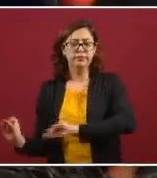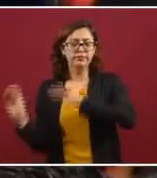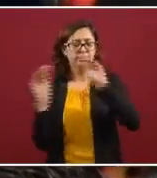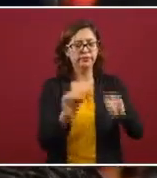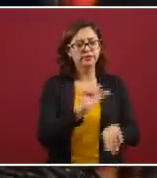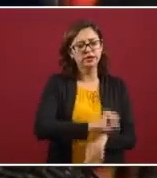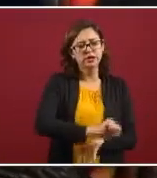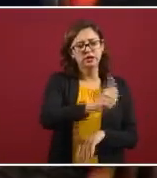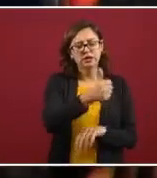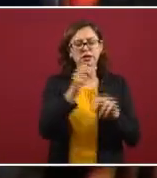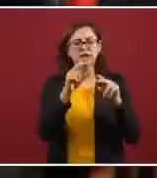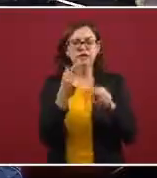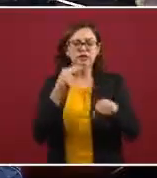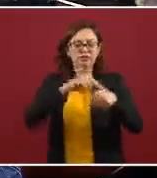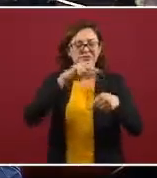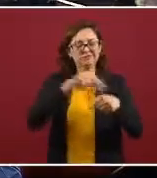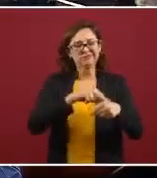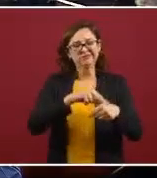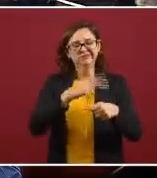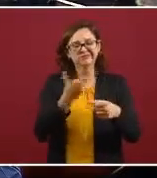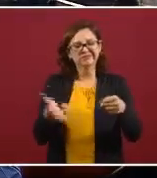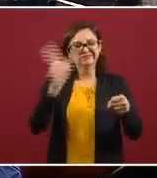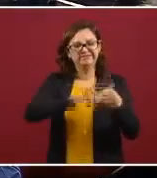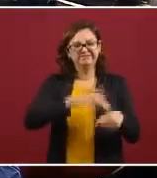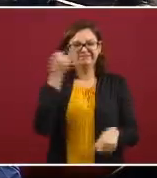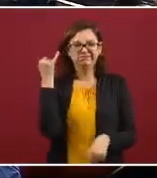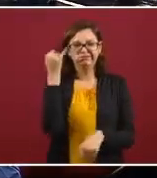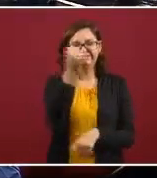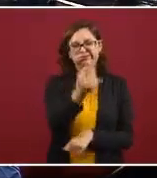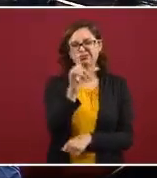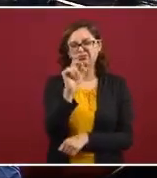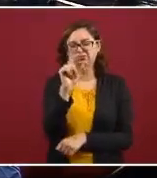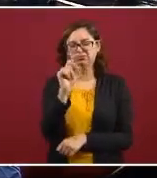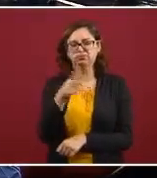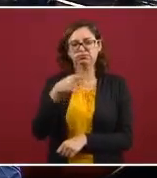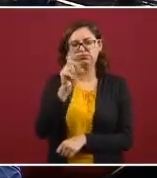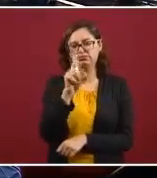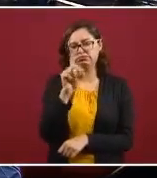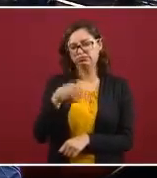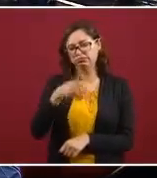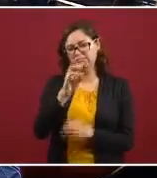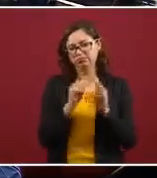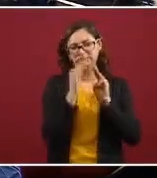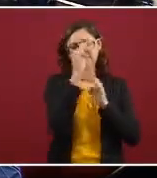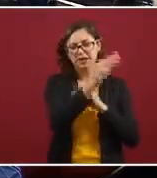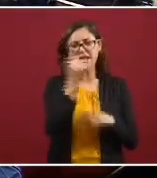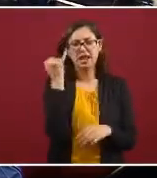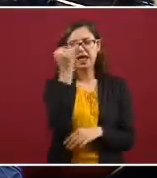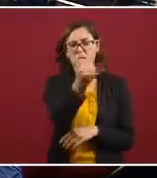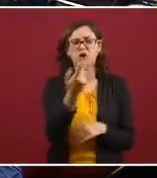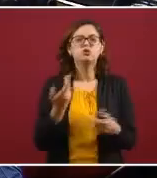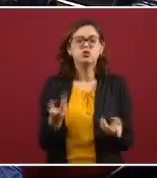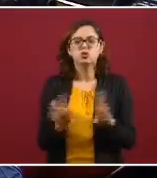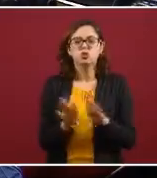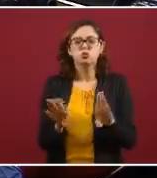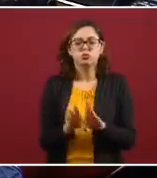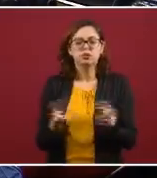familiar hasta distancias incluso de 20 a 30 kilómetros? Su respuesta, señor, por favor. Gracias, señor